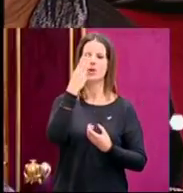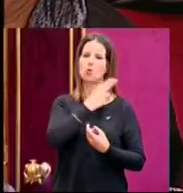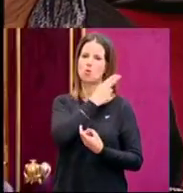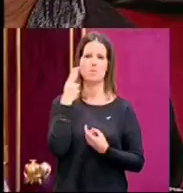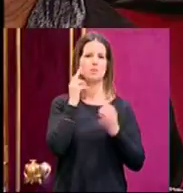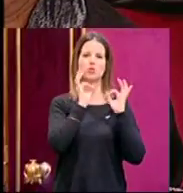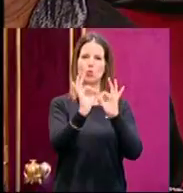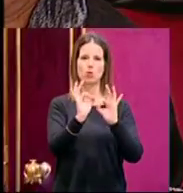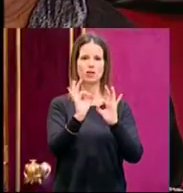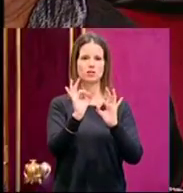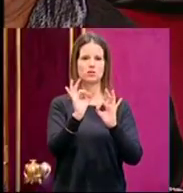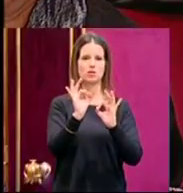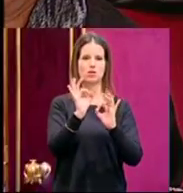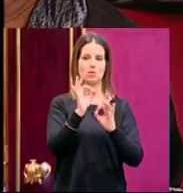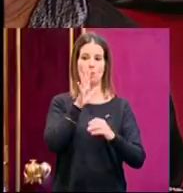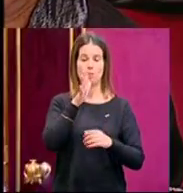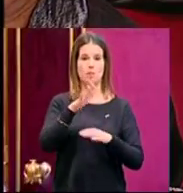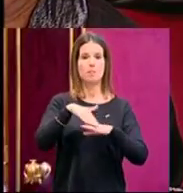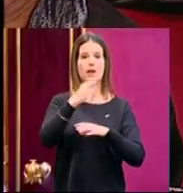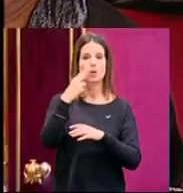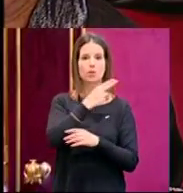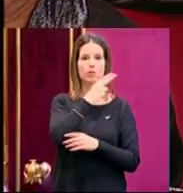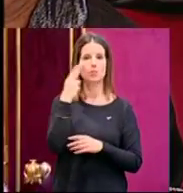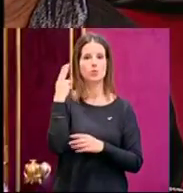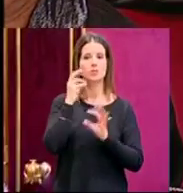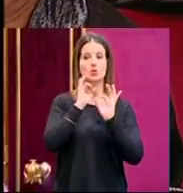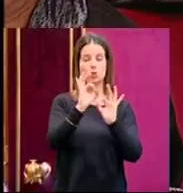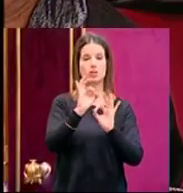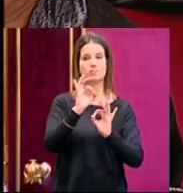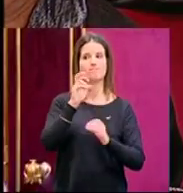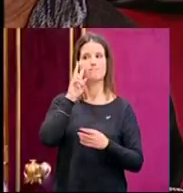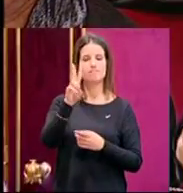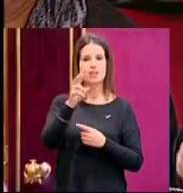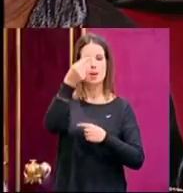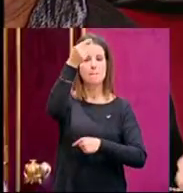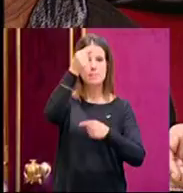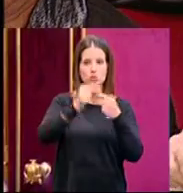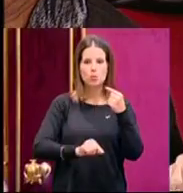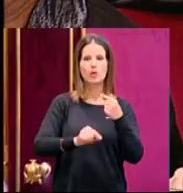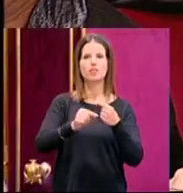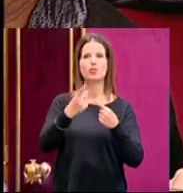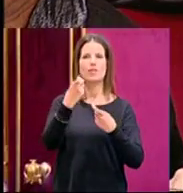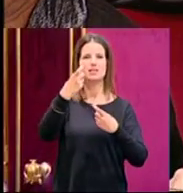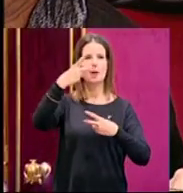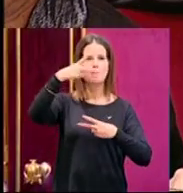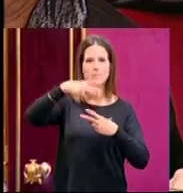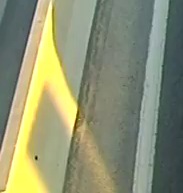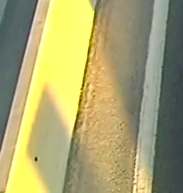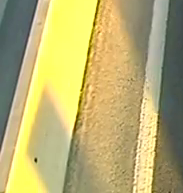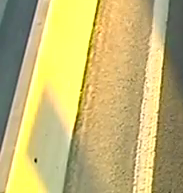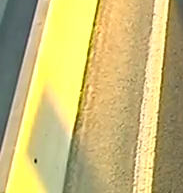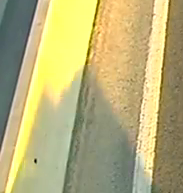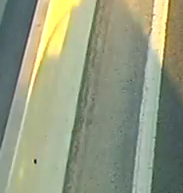concreto y el compromiso concreto se ve con presupuesto y plazo a la hora de adoptar las